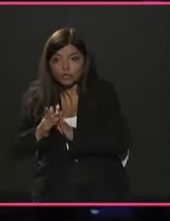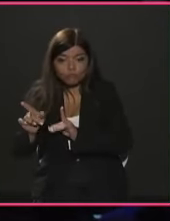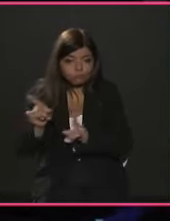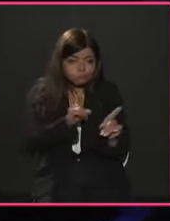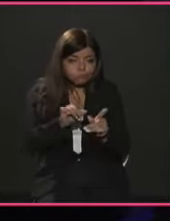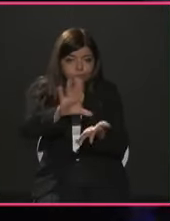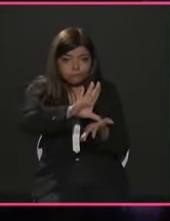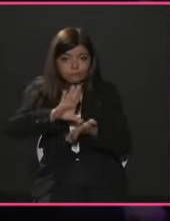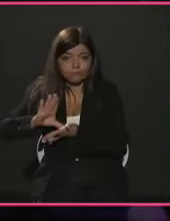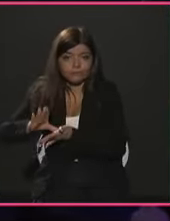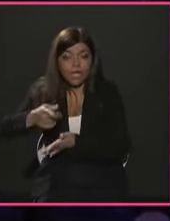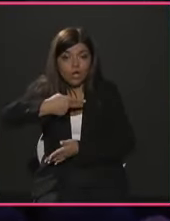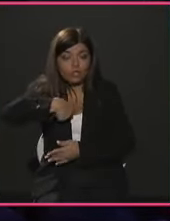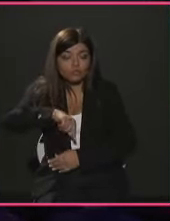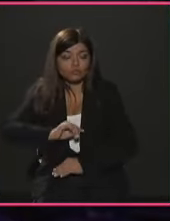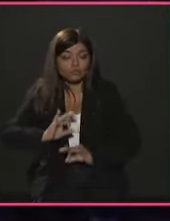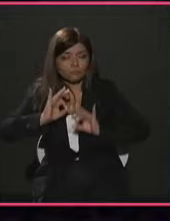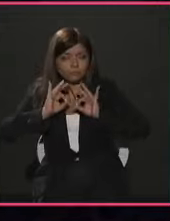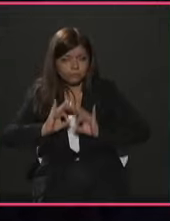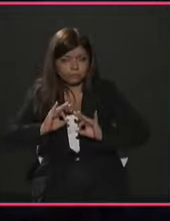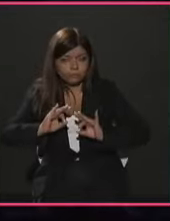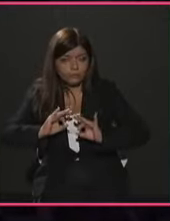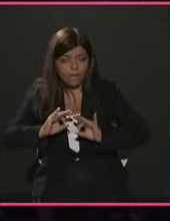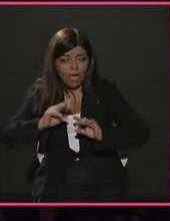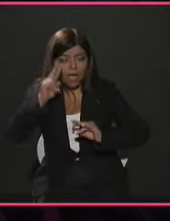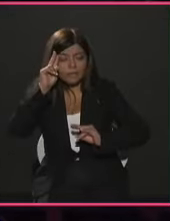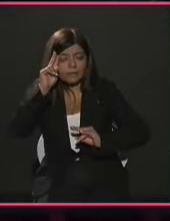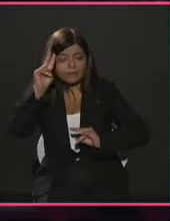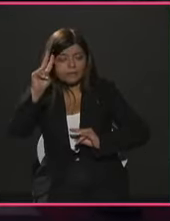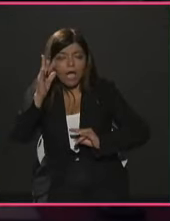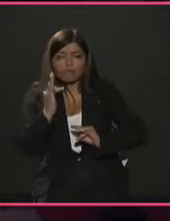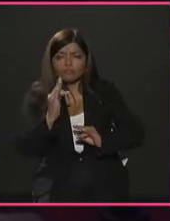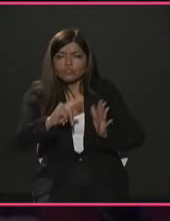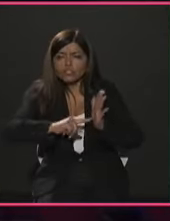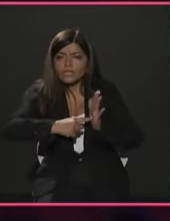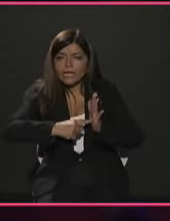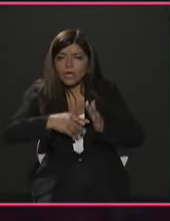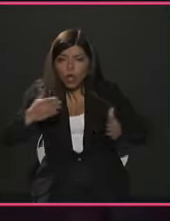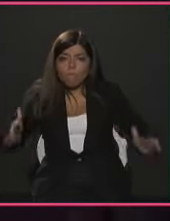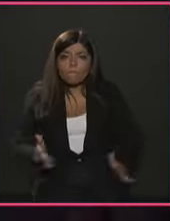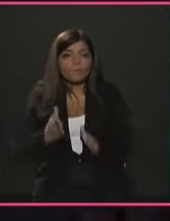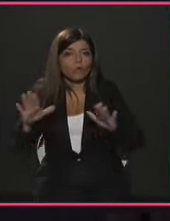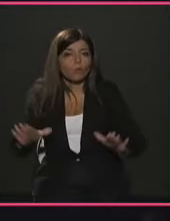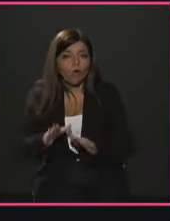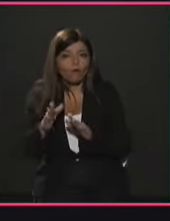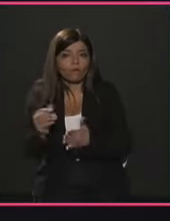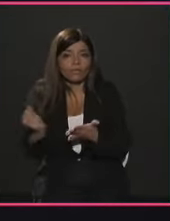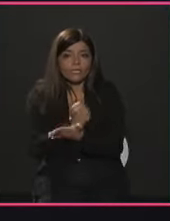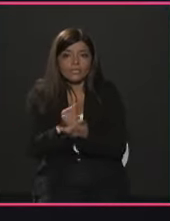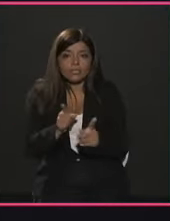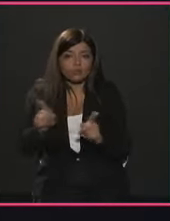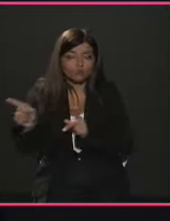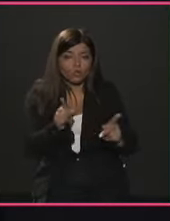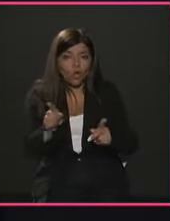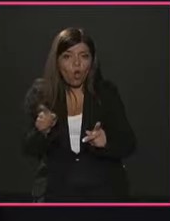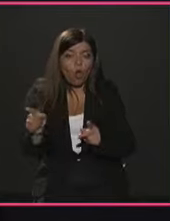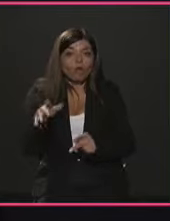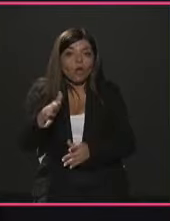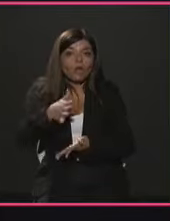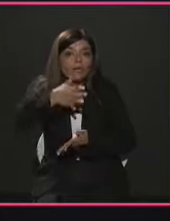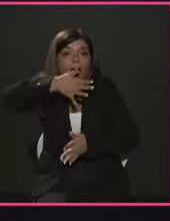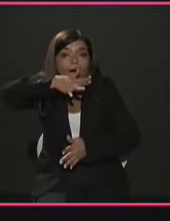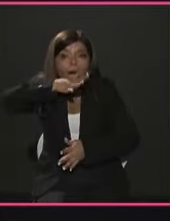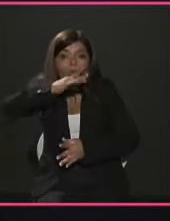tenemos que actuar también a un nivel técnico promover una buena gestión de los recursos hídricos como la